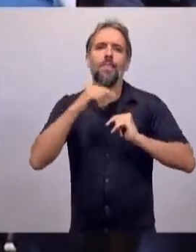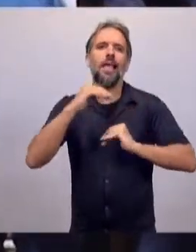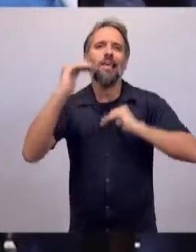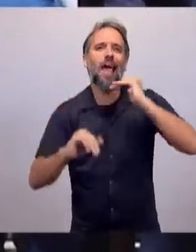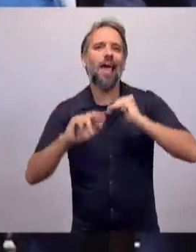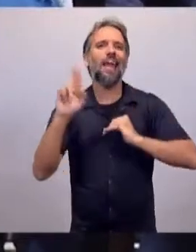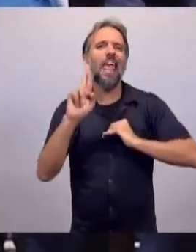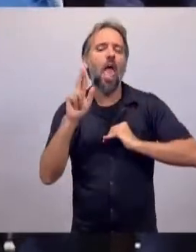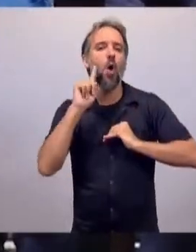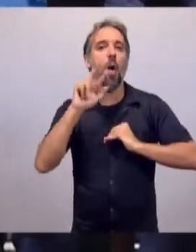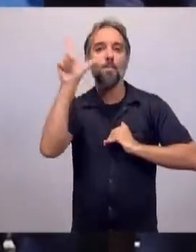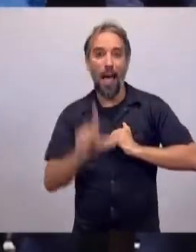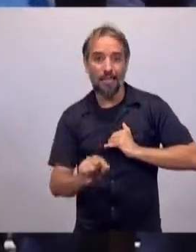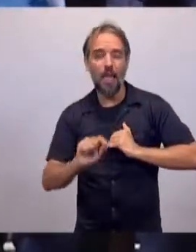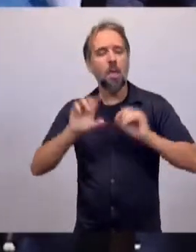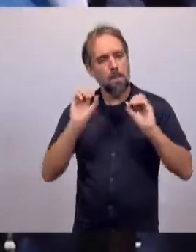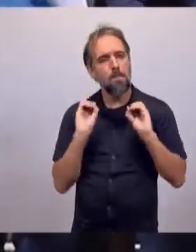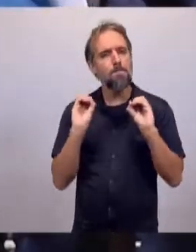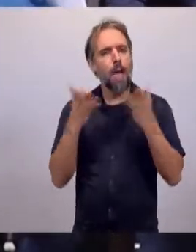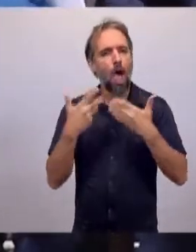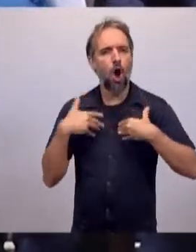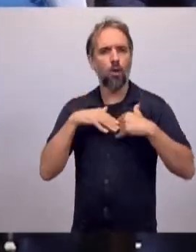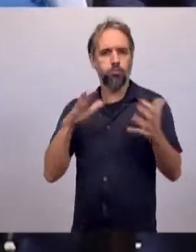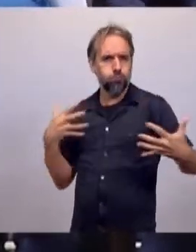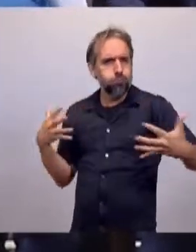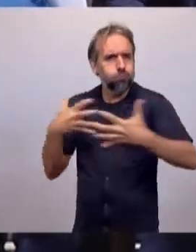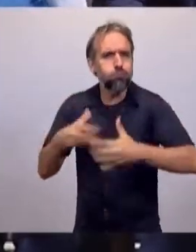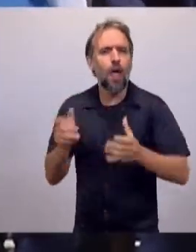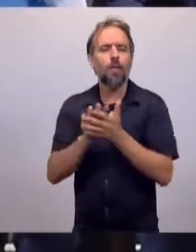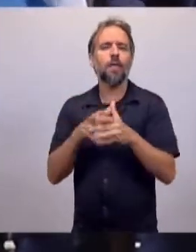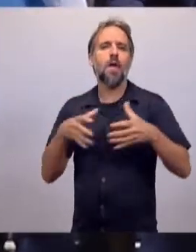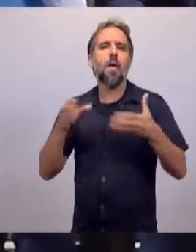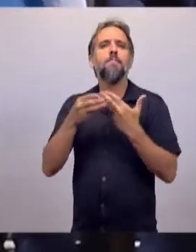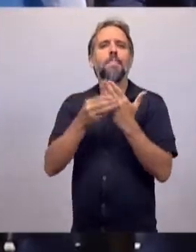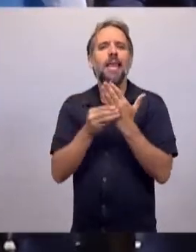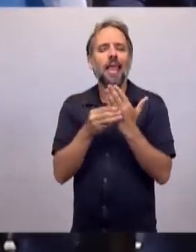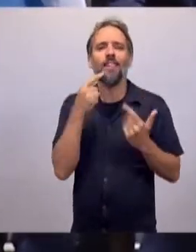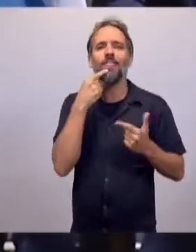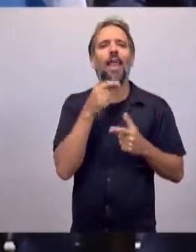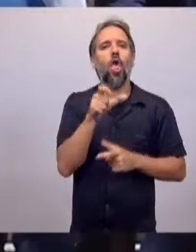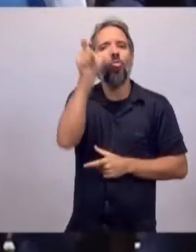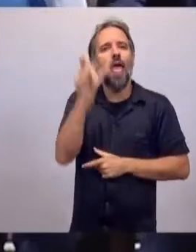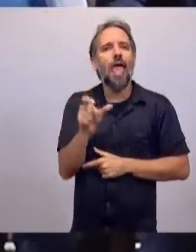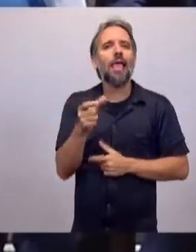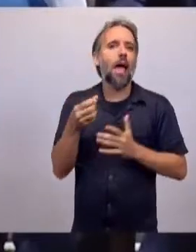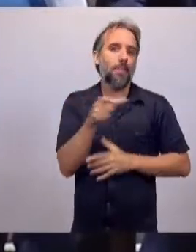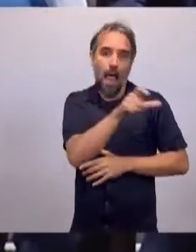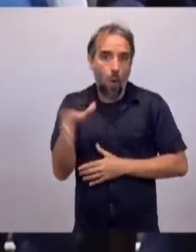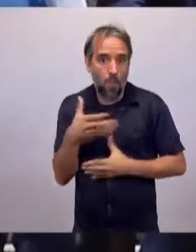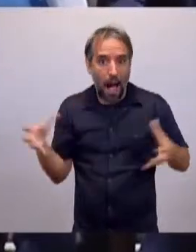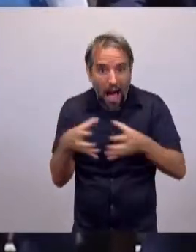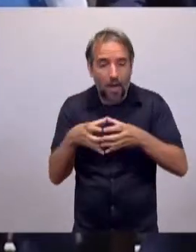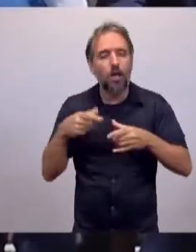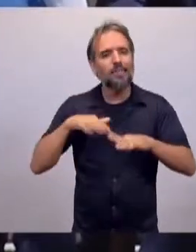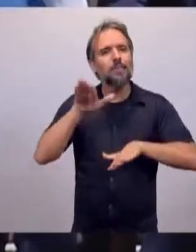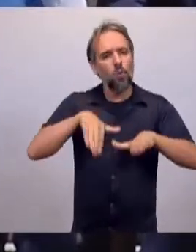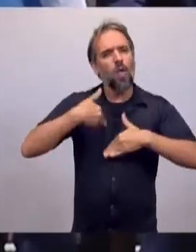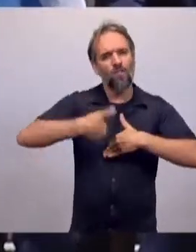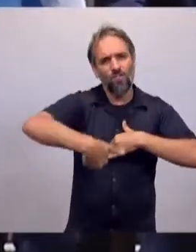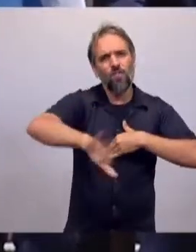país y cuanto mejor sea nuestra contención desde el Ministerio de Capital Humano, la situación comenzará a